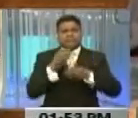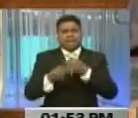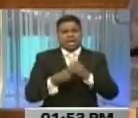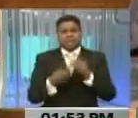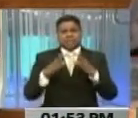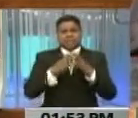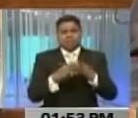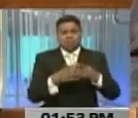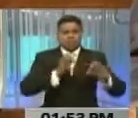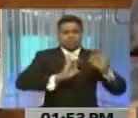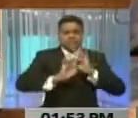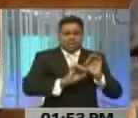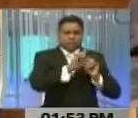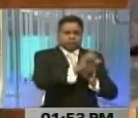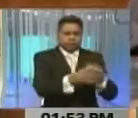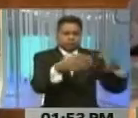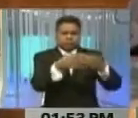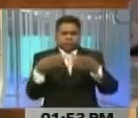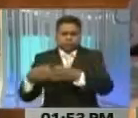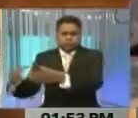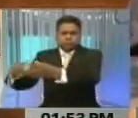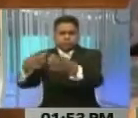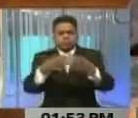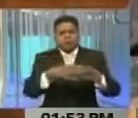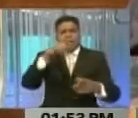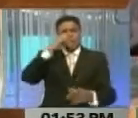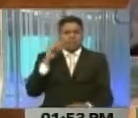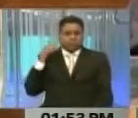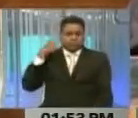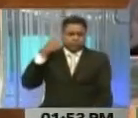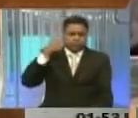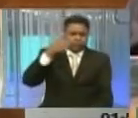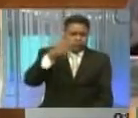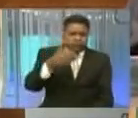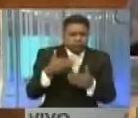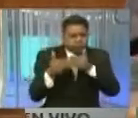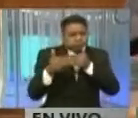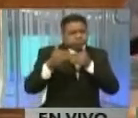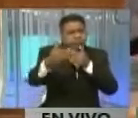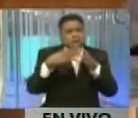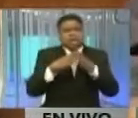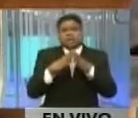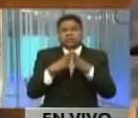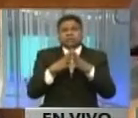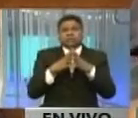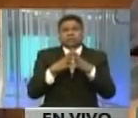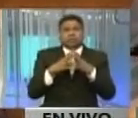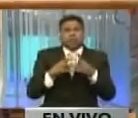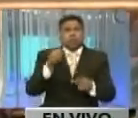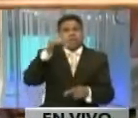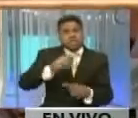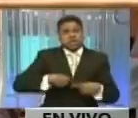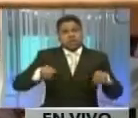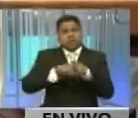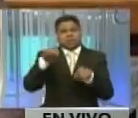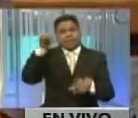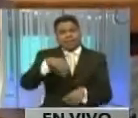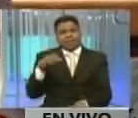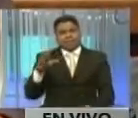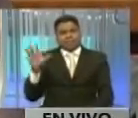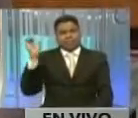puedan continuar en el año y que en los eventos extraordinarios como este festival puedan